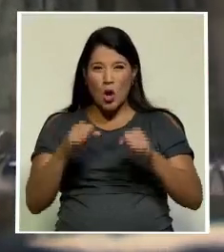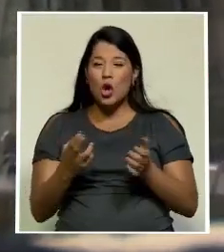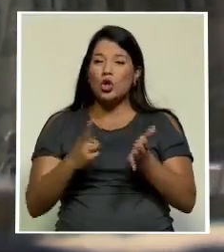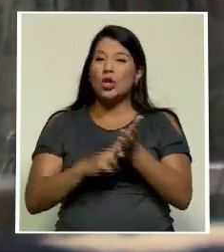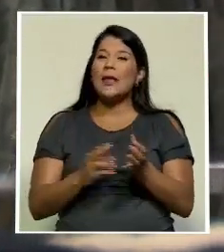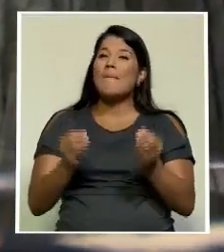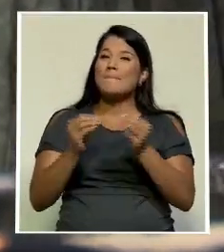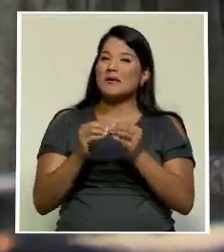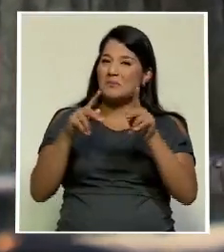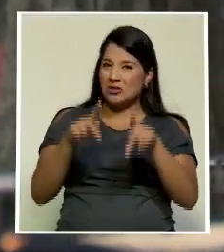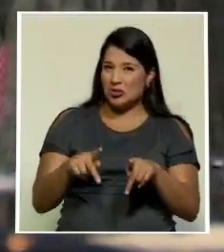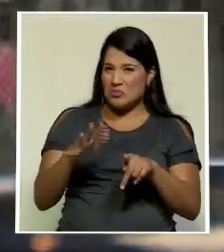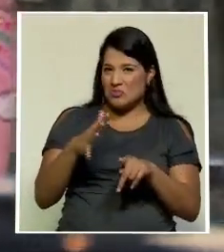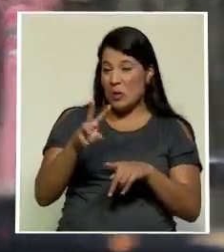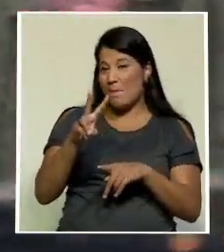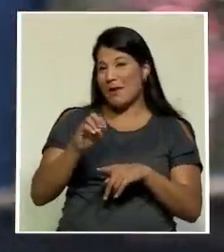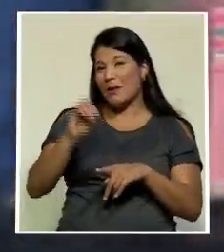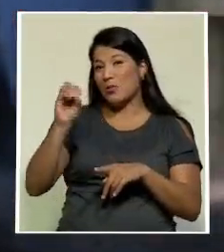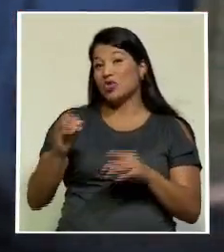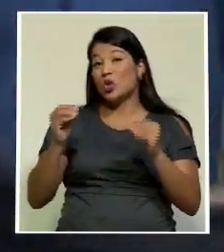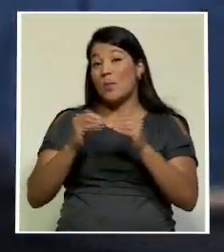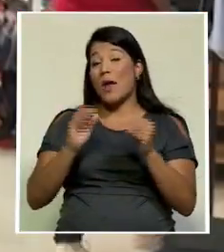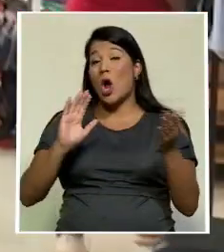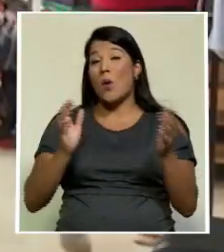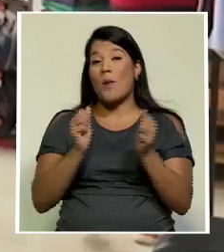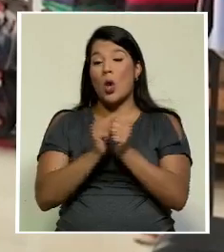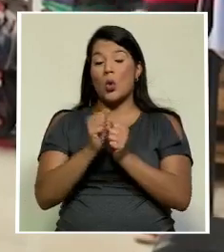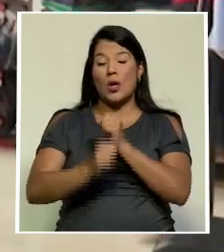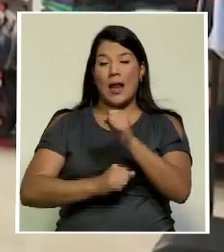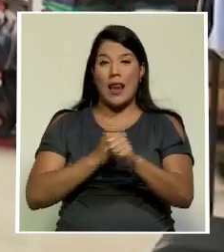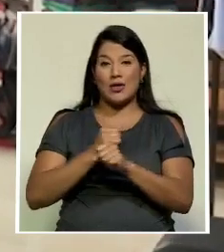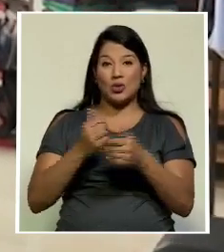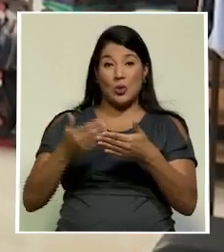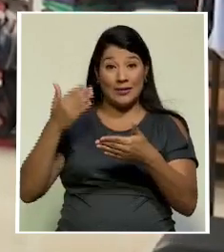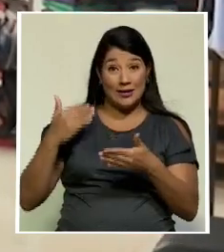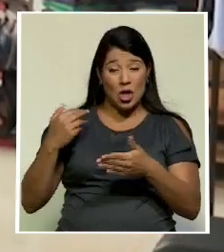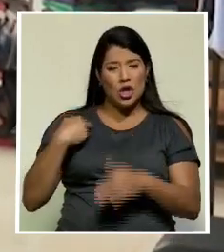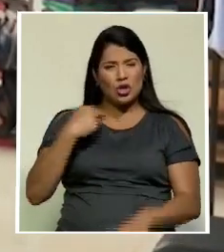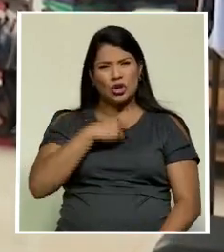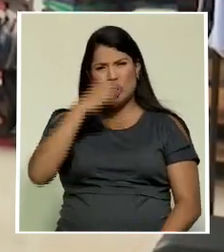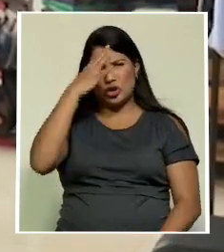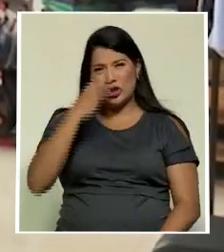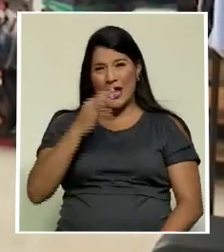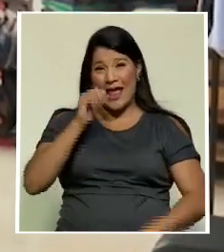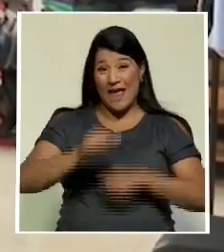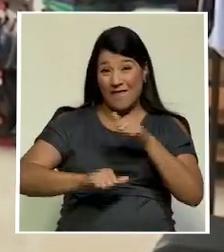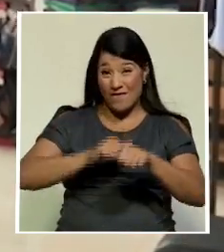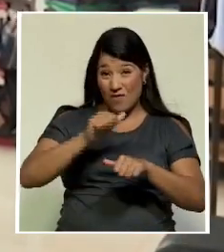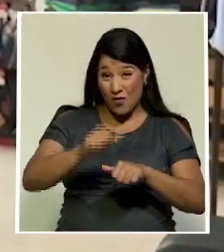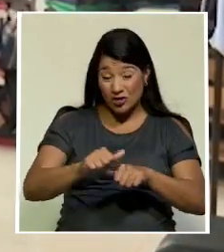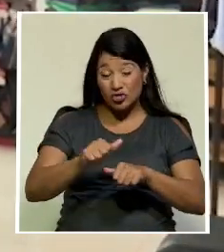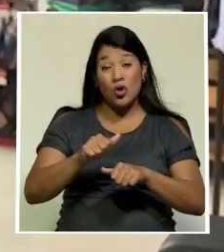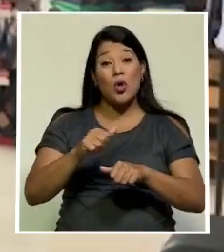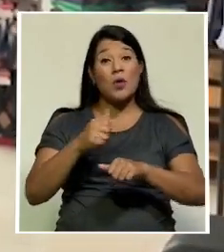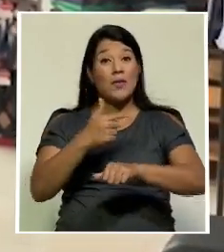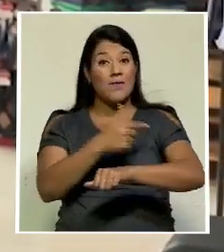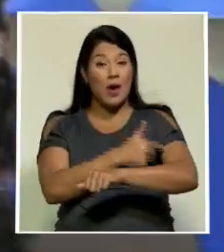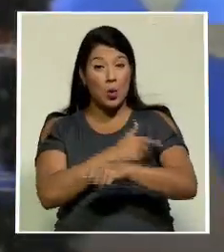un 20% con relación al año anterior. Creemos que los esfuerzos masivos de vacunación y la correcta